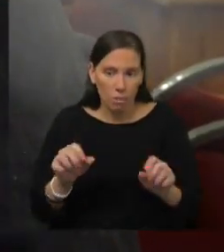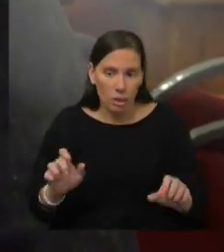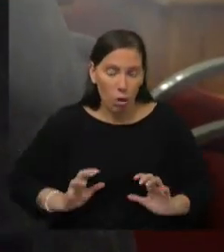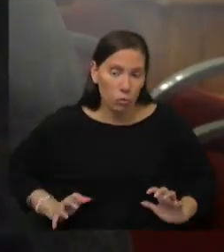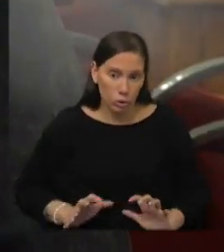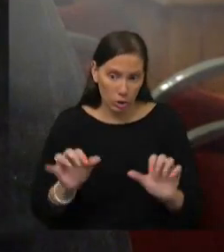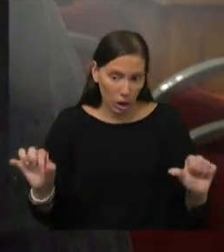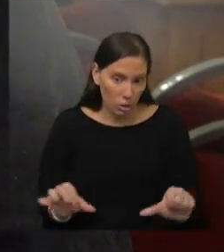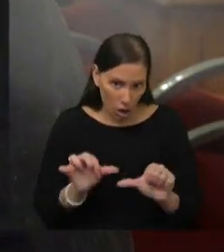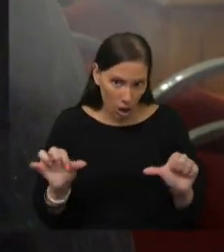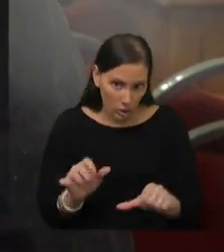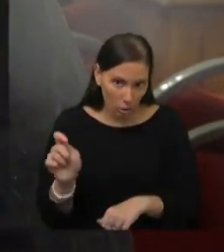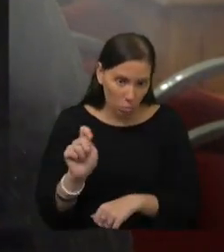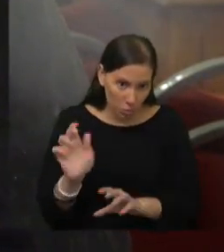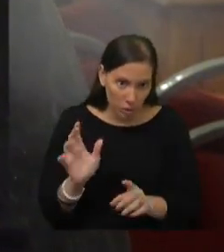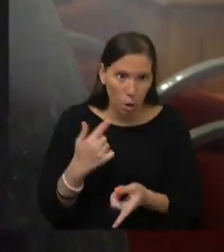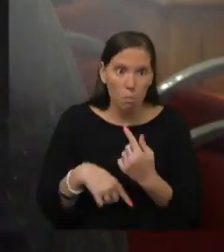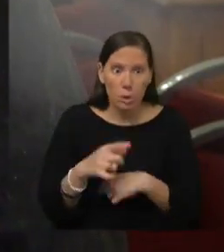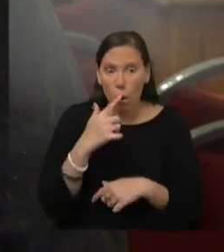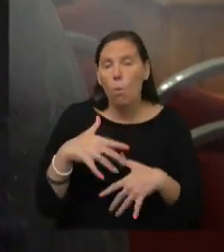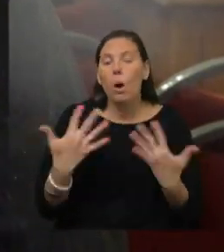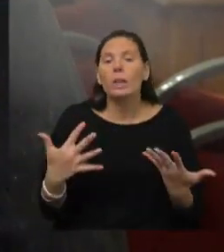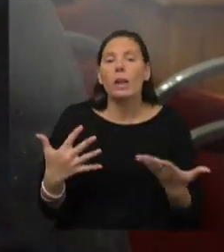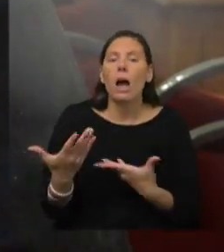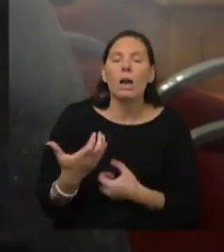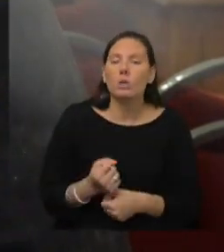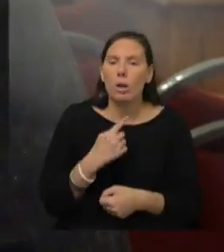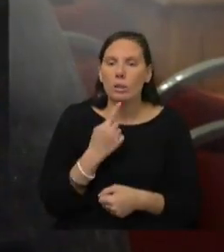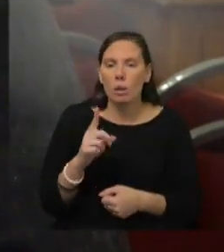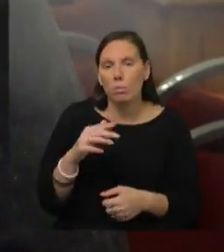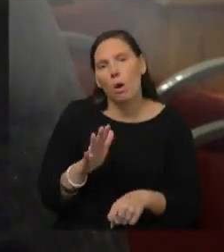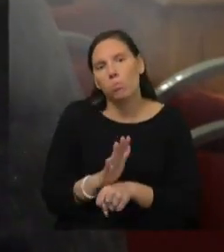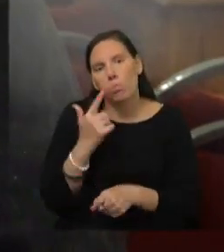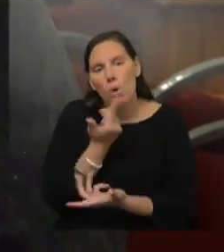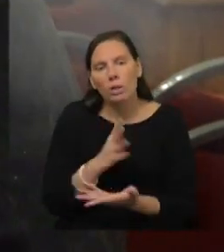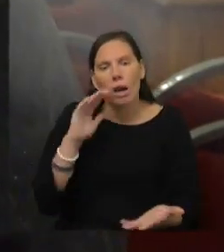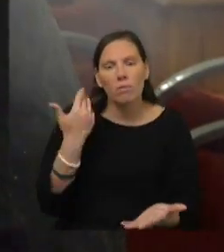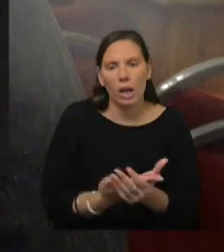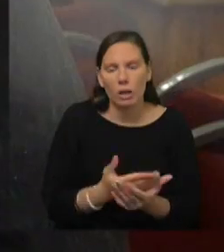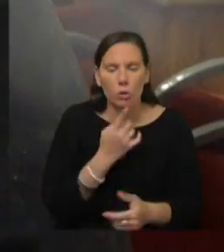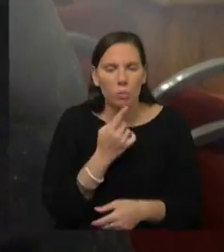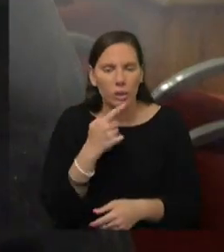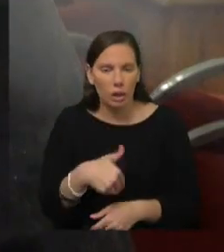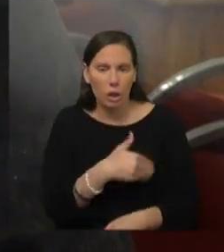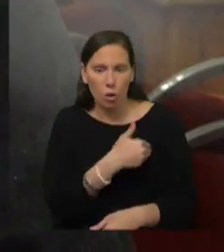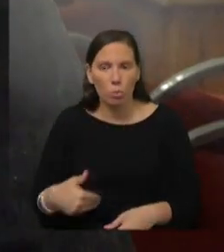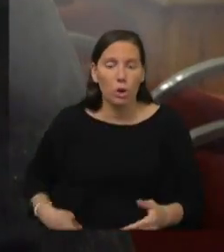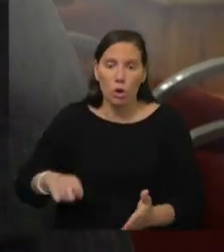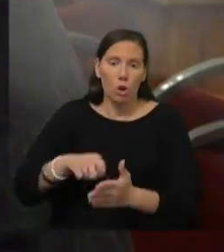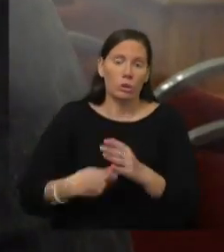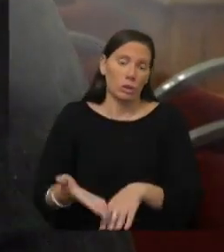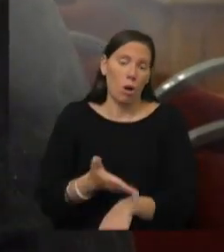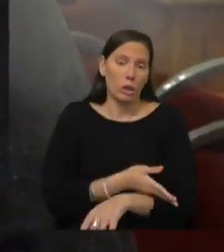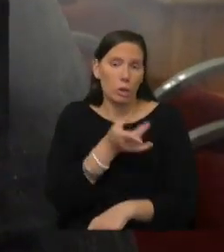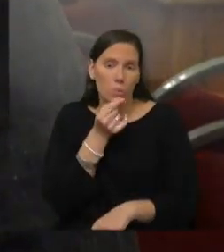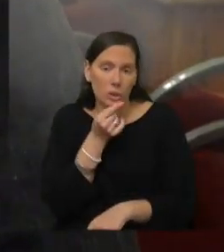contratados frente a esta realidad cualquier ayuda es buena pero habla del fracaso de la política de este gobierno que por no haber contratado personal policial o